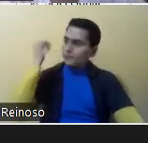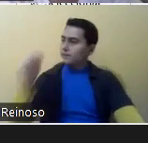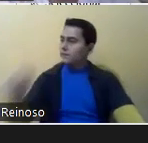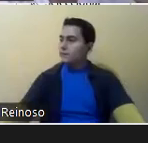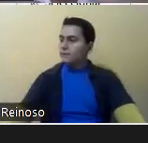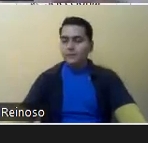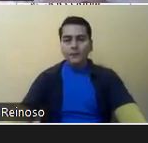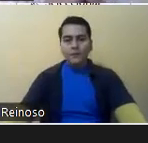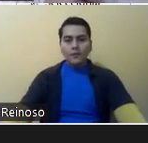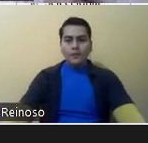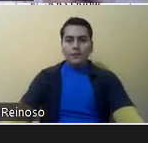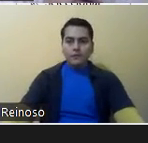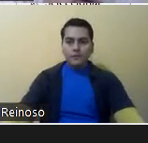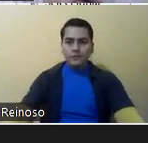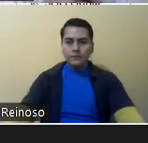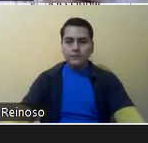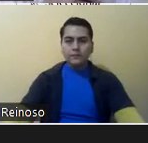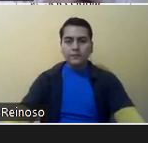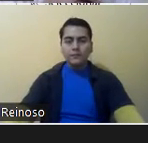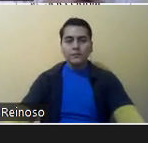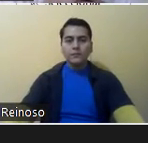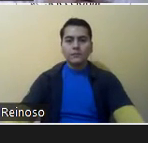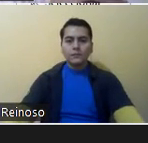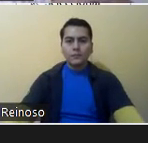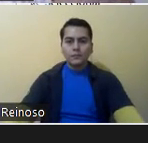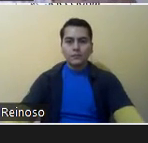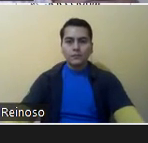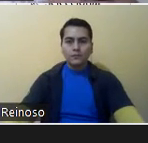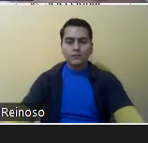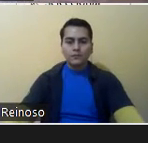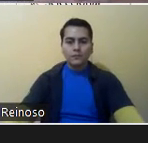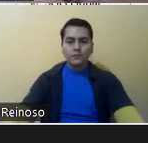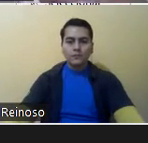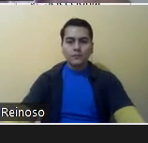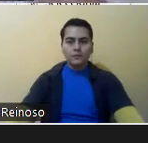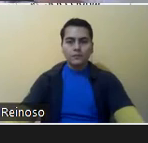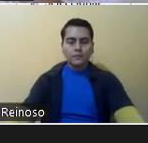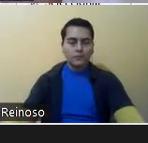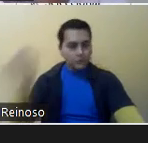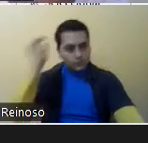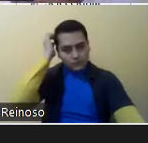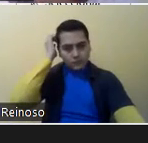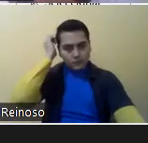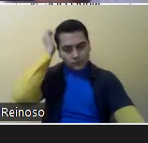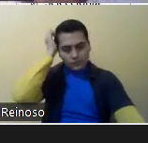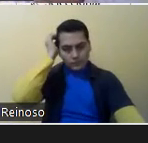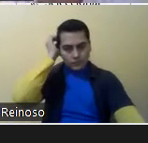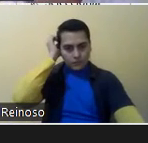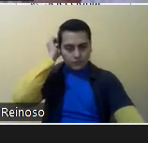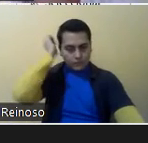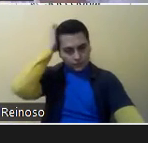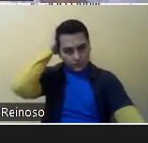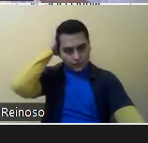física o verbal. Cuando nosotros hablamos de que expresamos